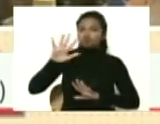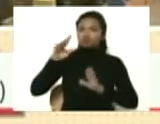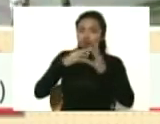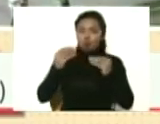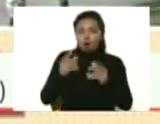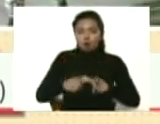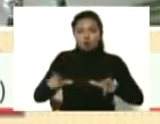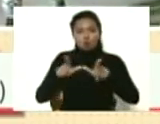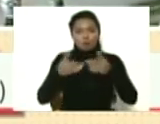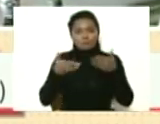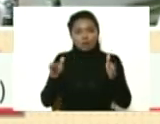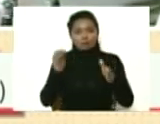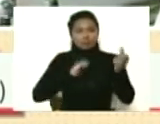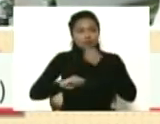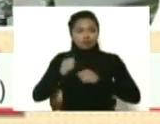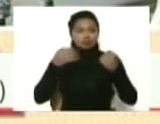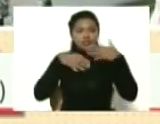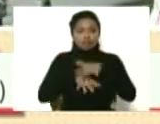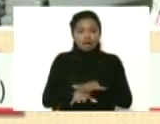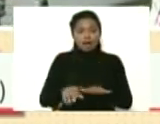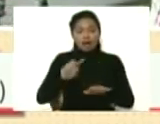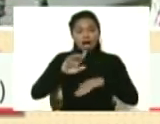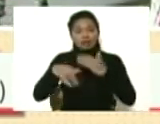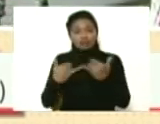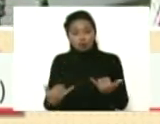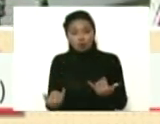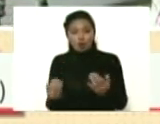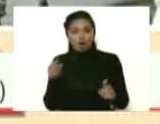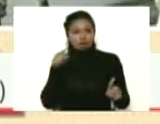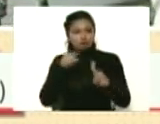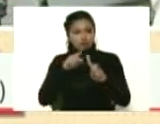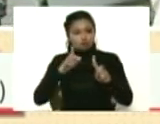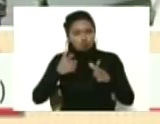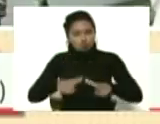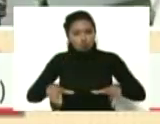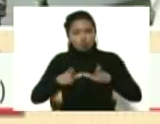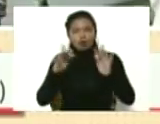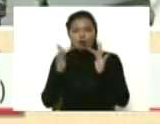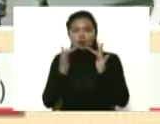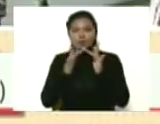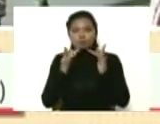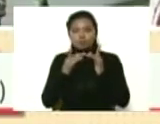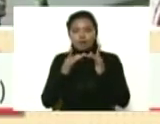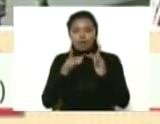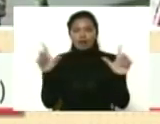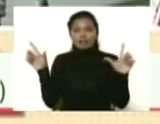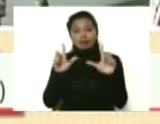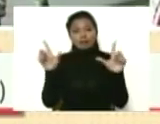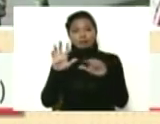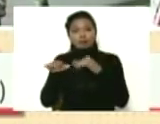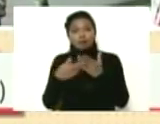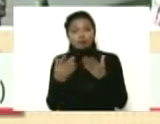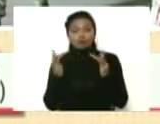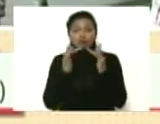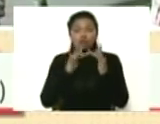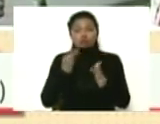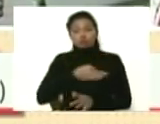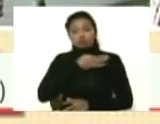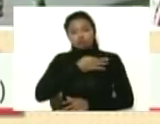las unidades populares de defensa integral que están en este momento concentradas, conectadas con los televisores, con las redes